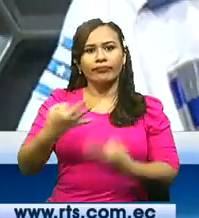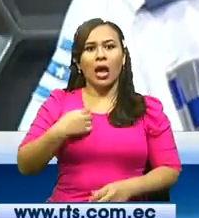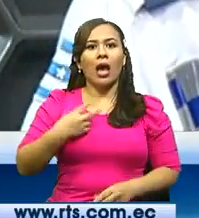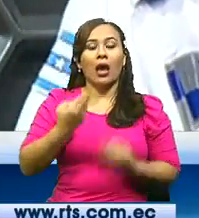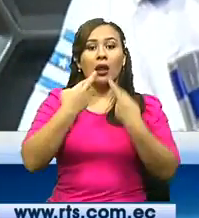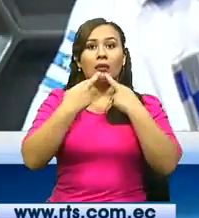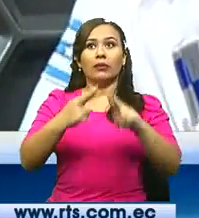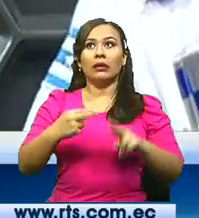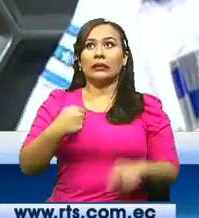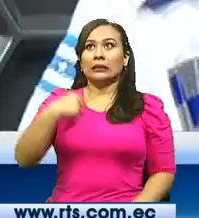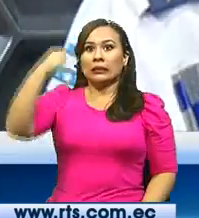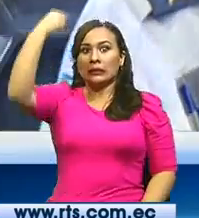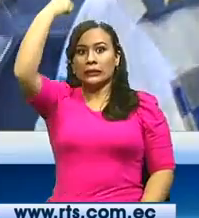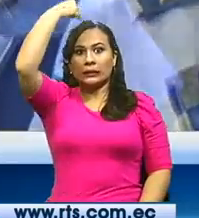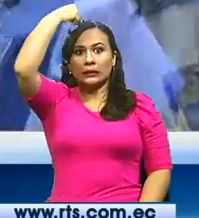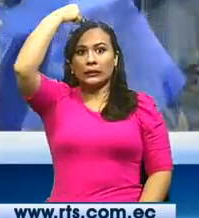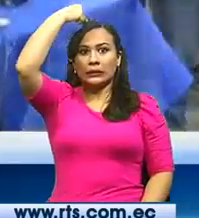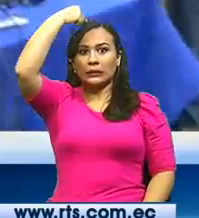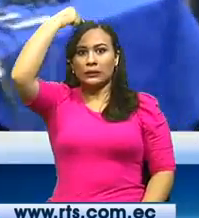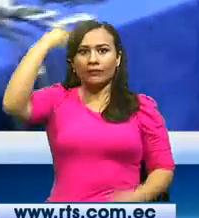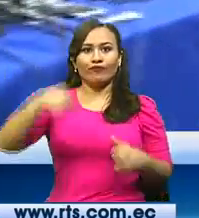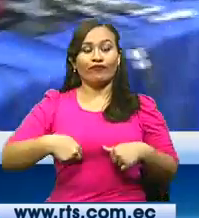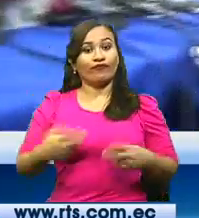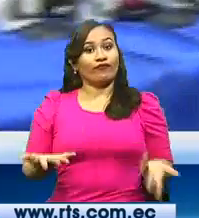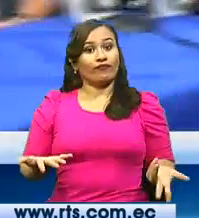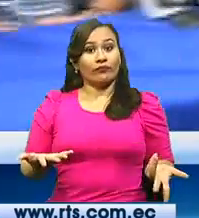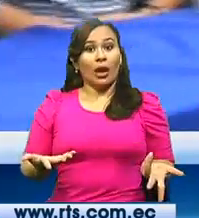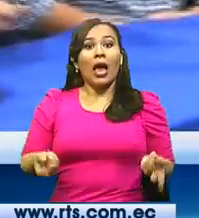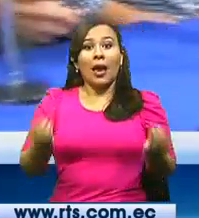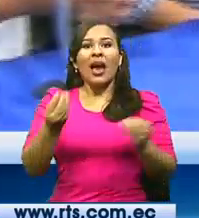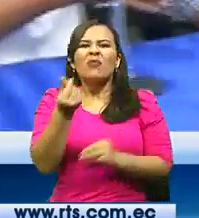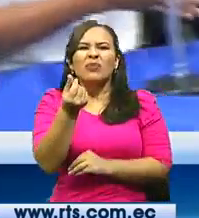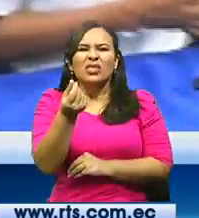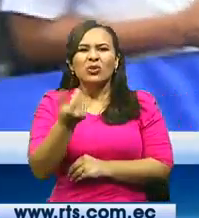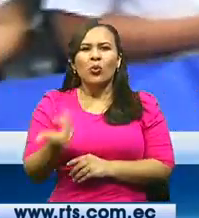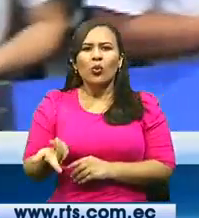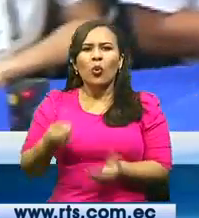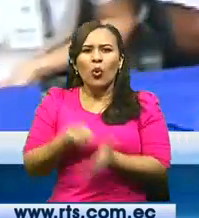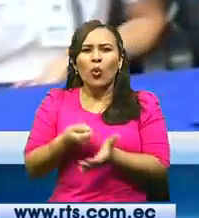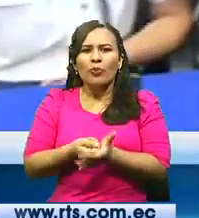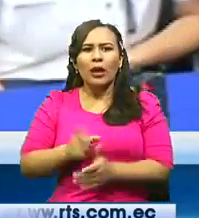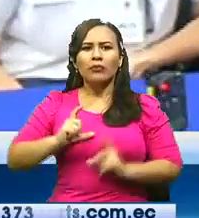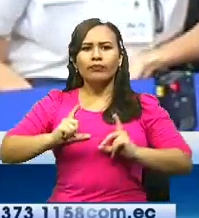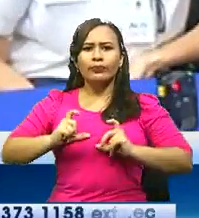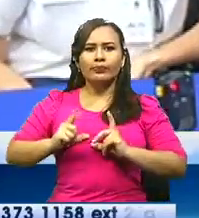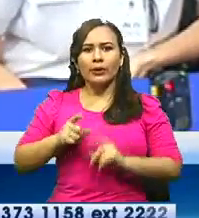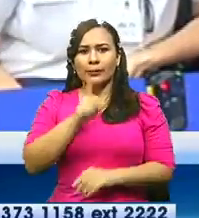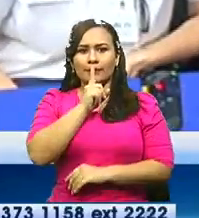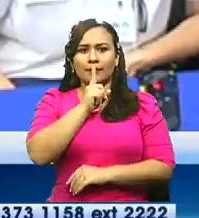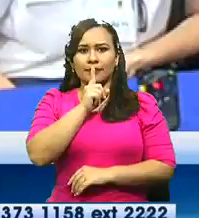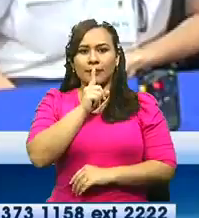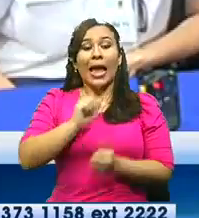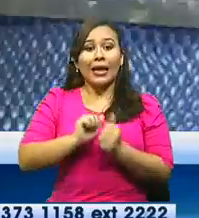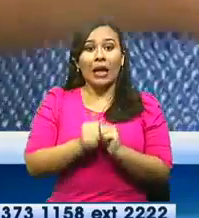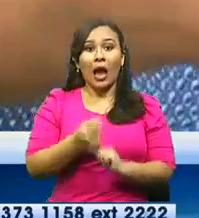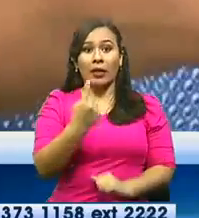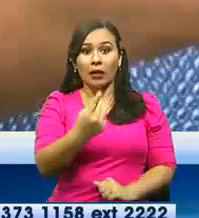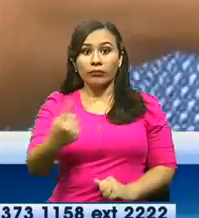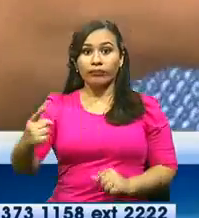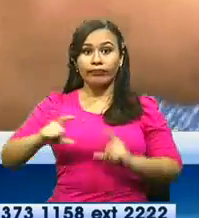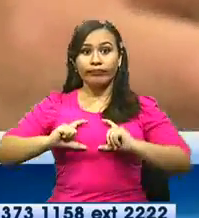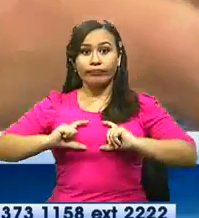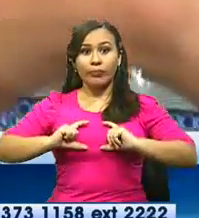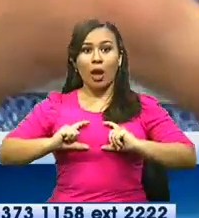responder por esta acción que no la debe hacer. No se detalló el costo de la inversión, pero comentaron que cada dispositivo